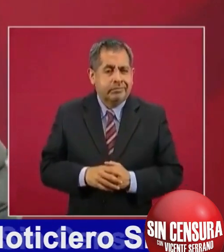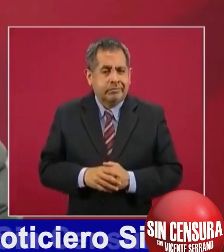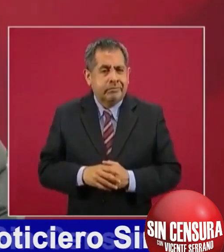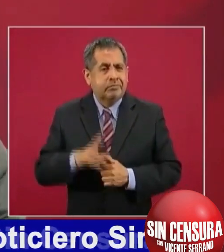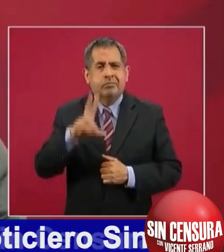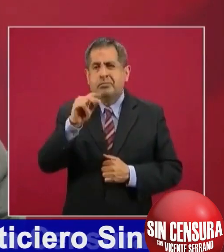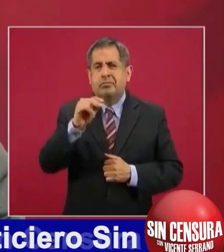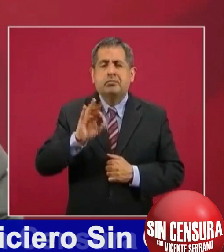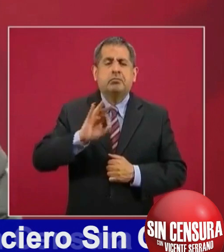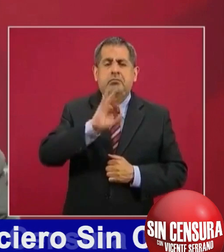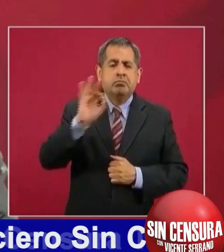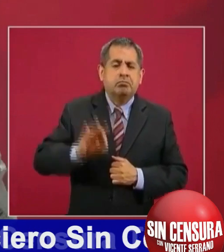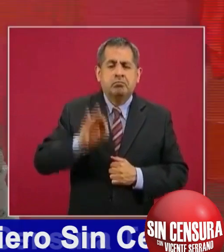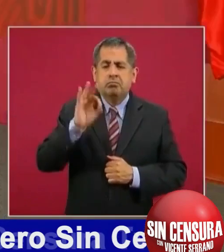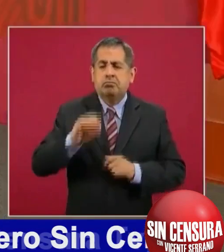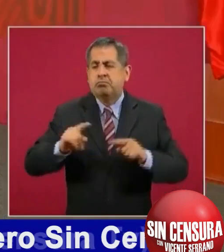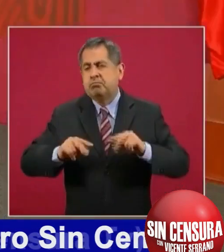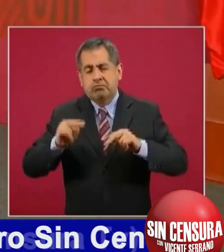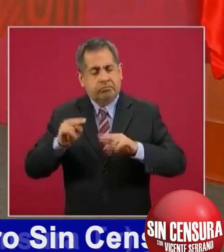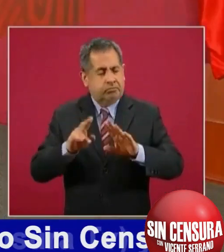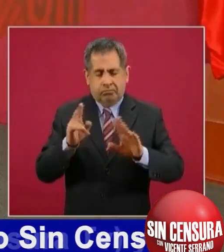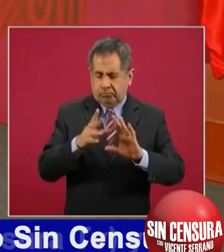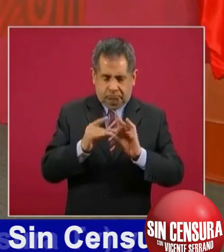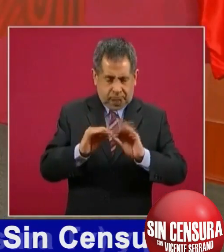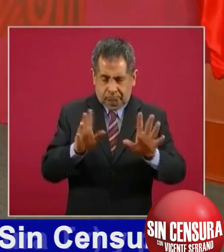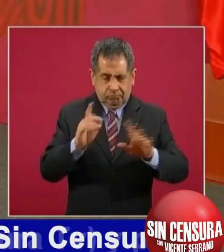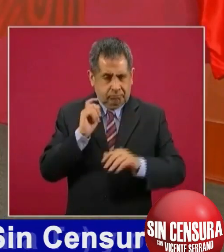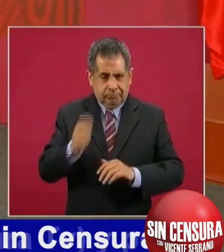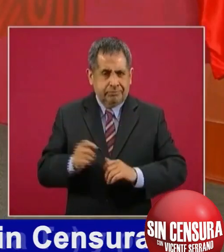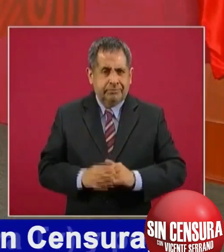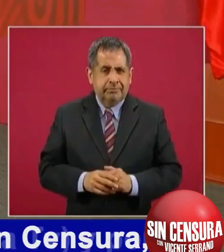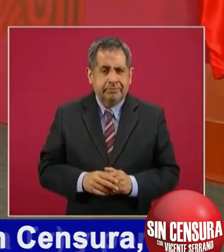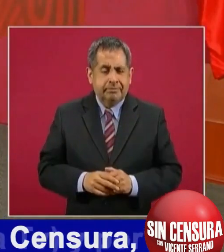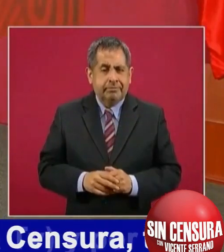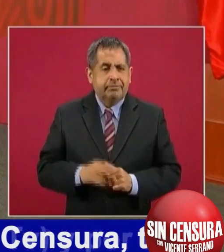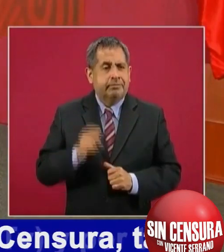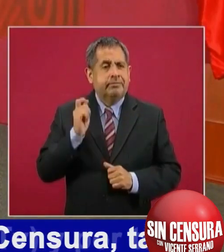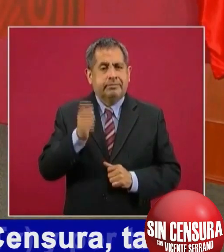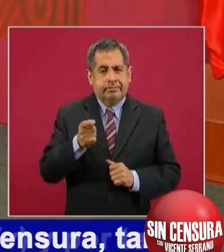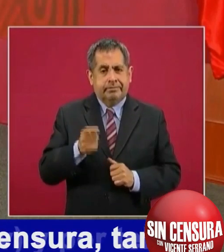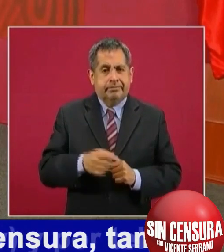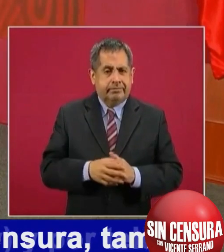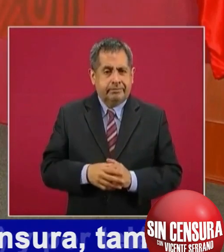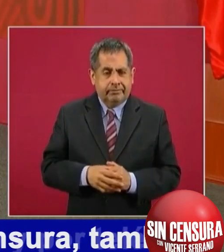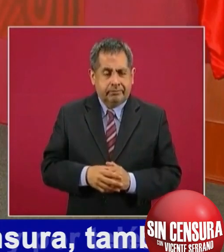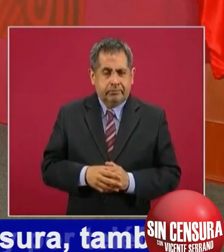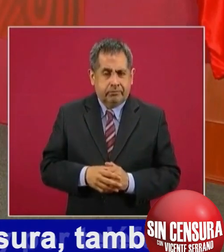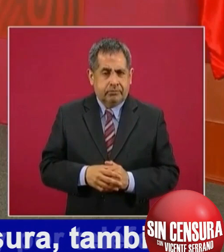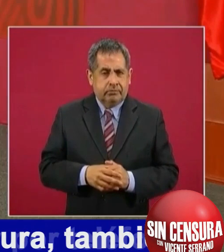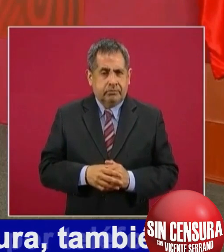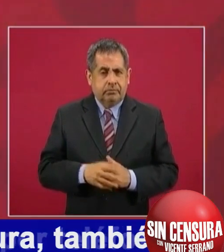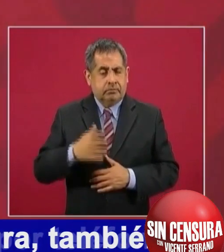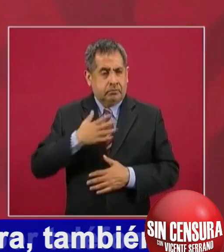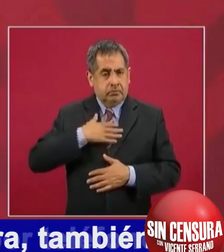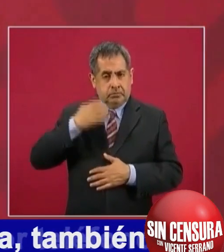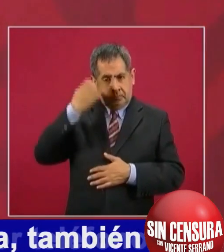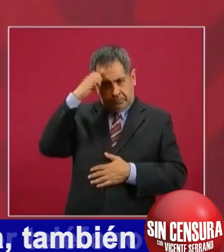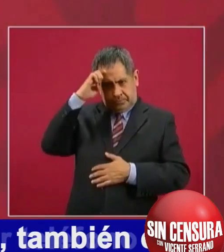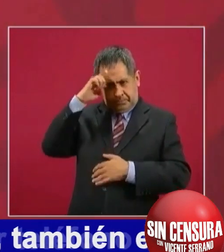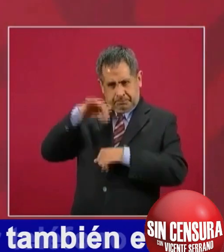cuotas, esto lo quiero aclarar, es que en mi experiencia,